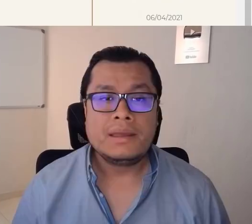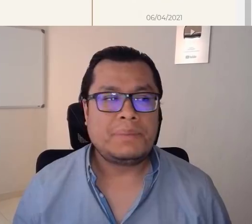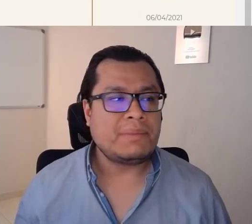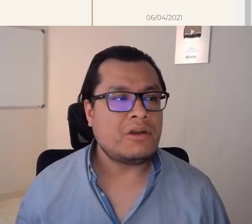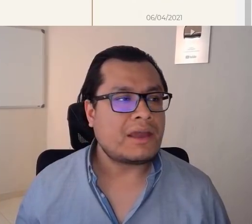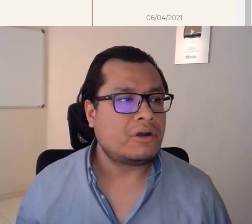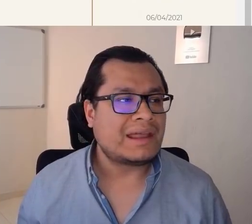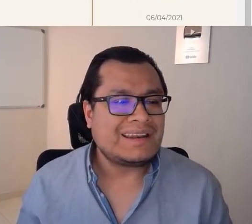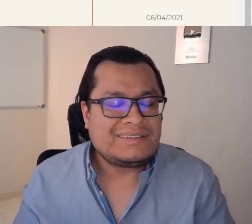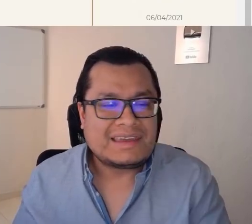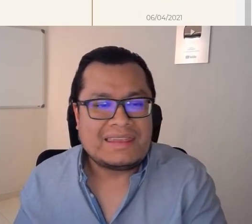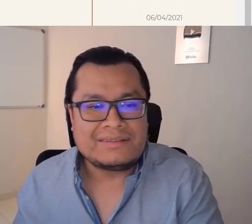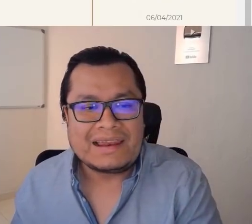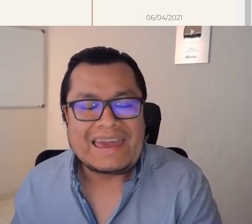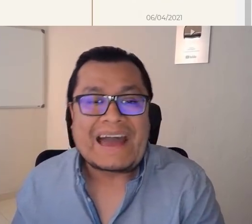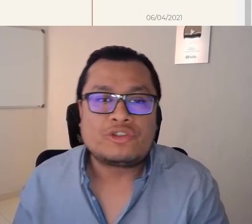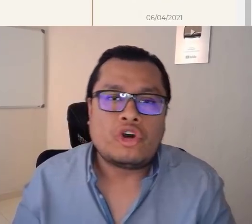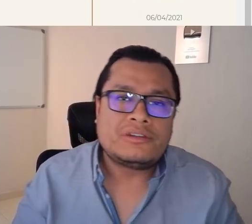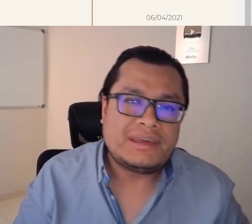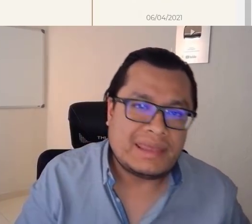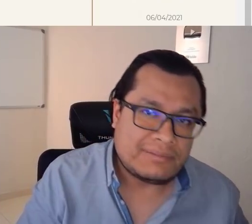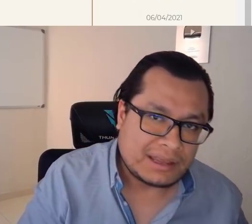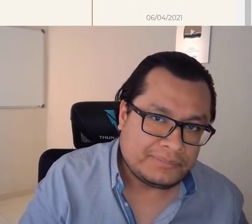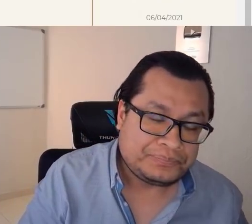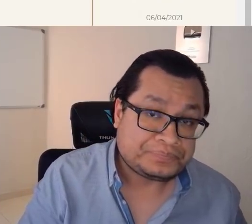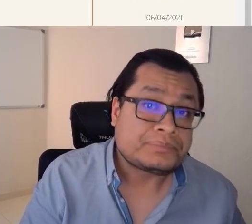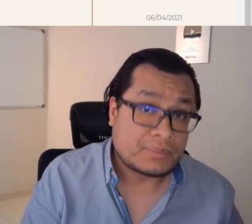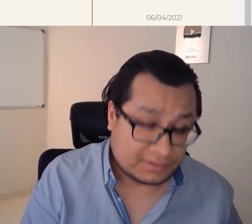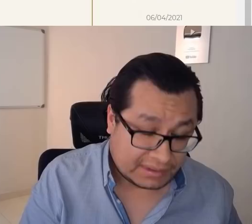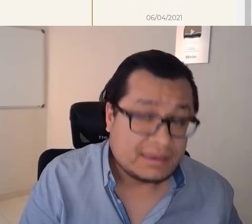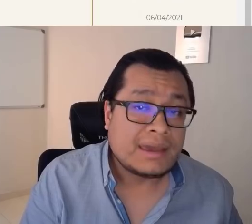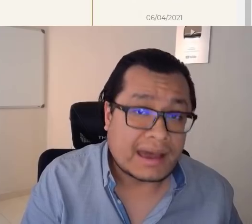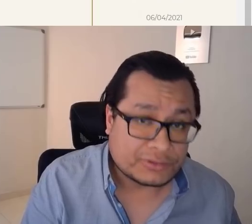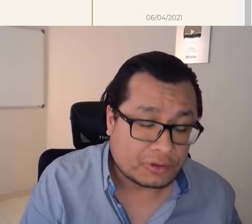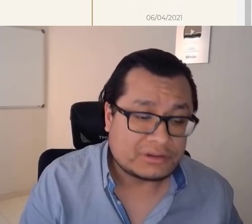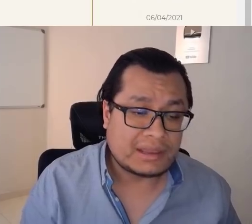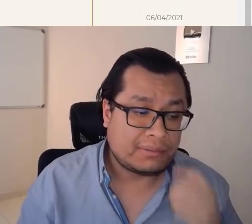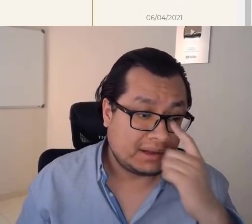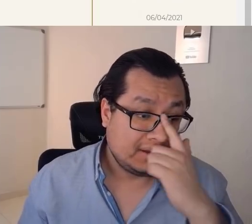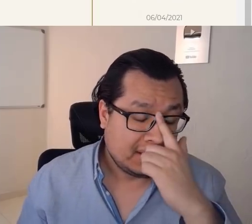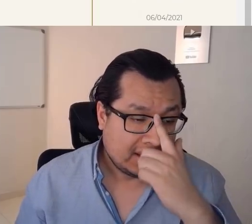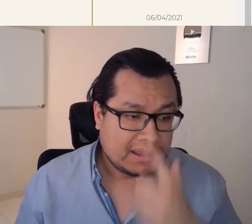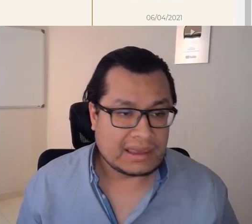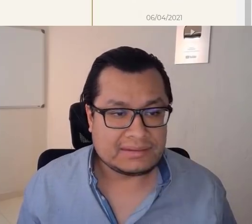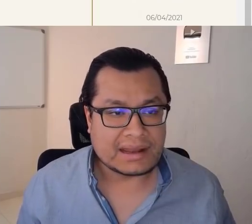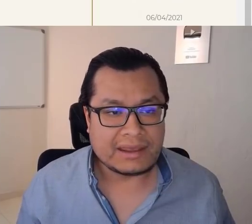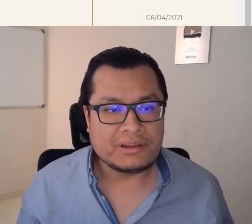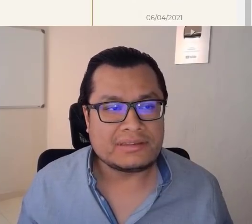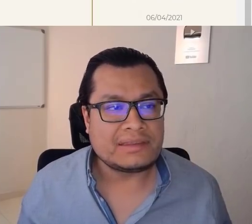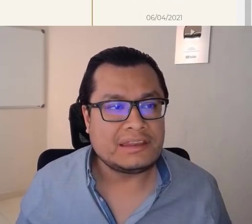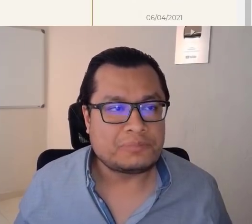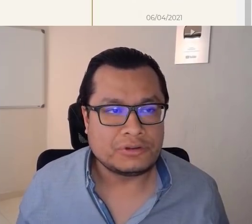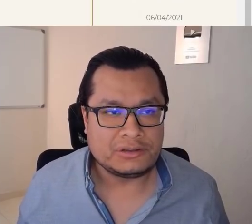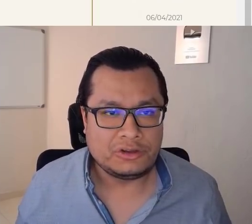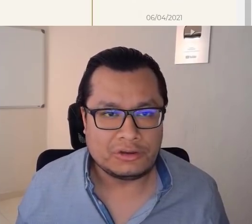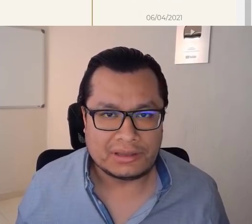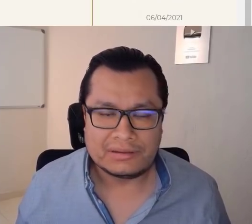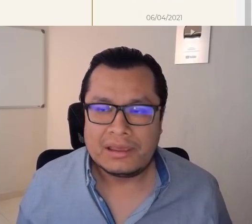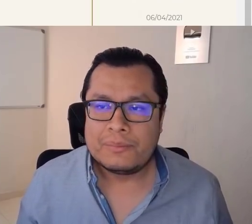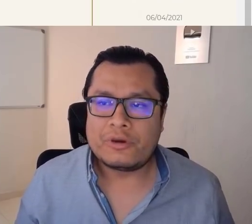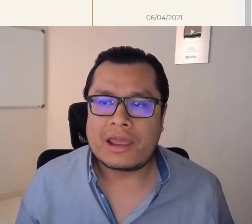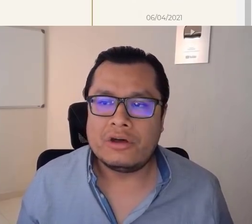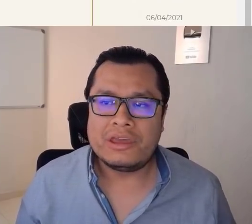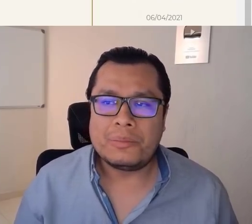primero a recordarles que desde el 14 de abril y 14 de abril salieron estas disposiciones